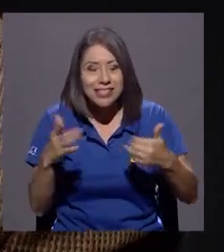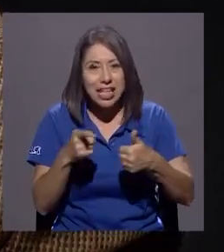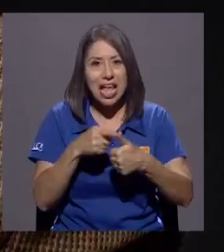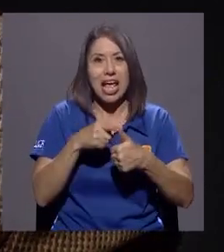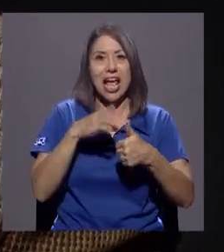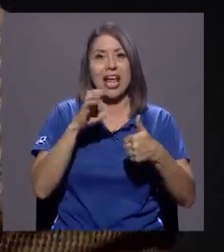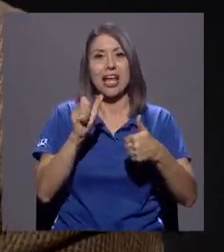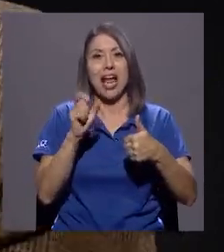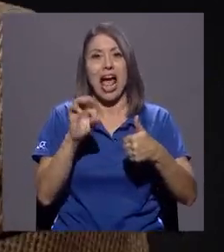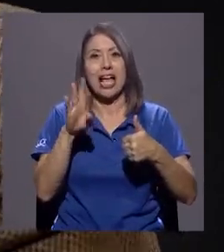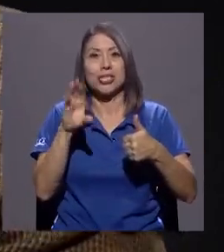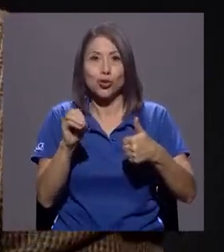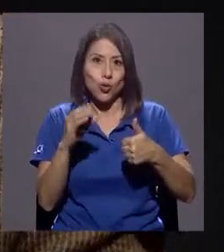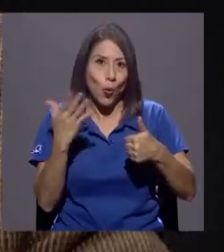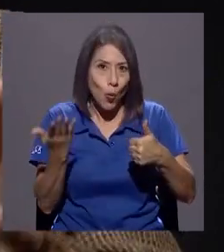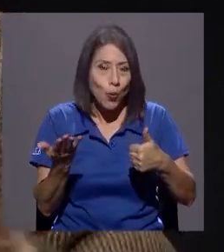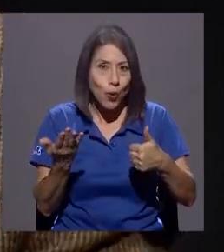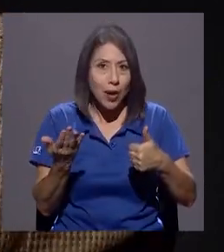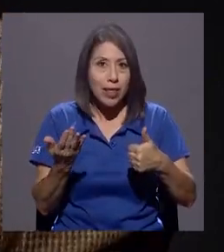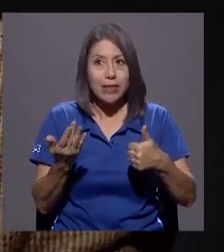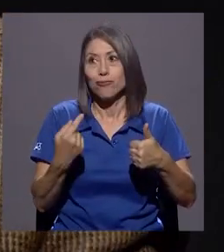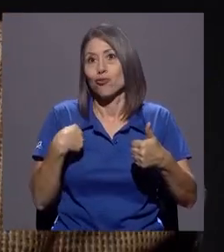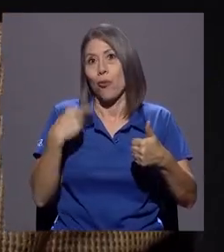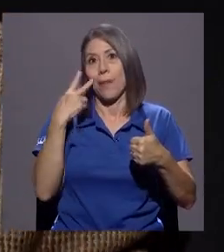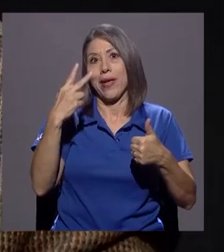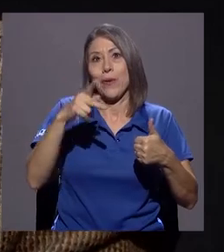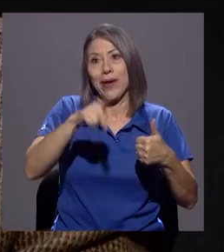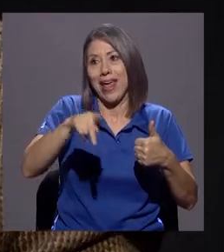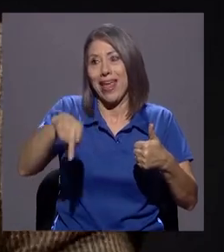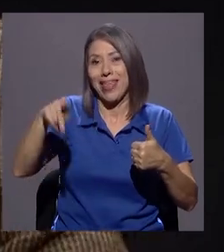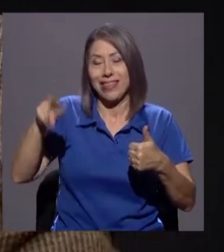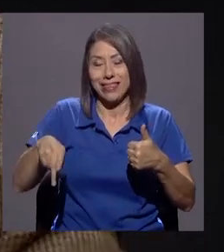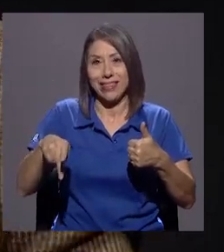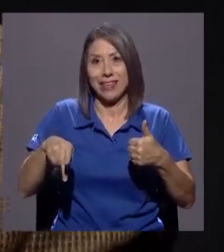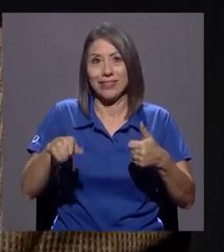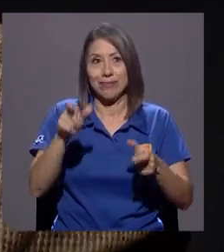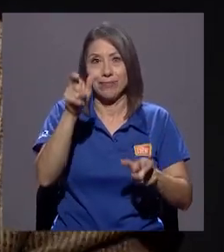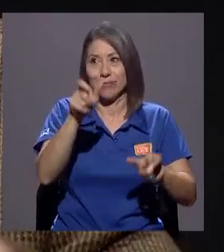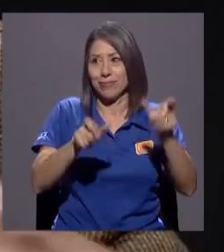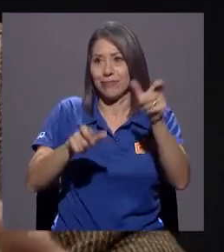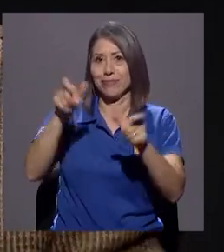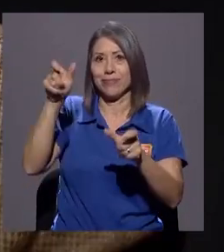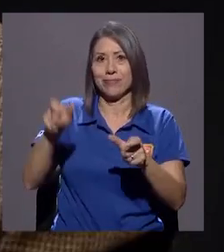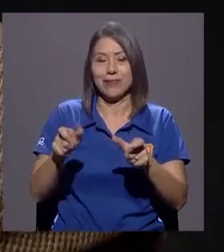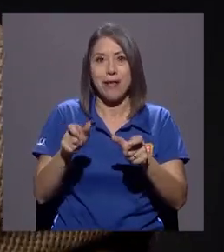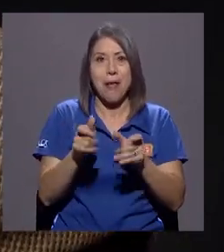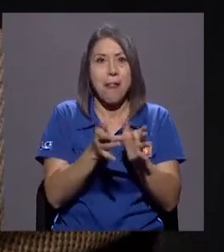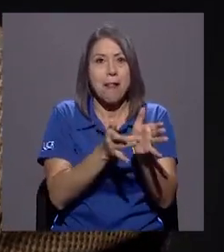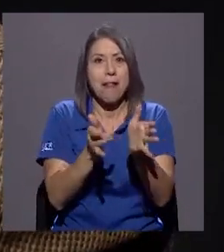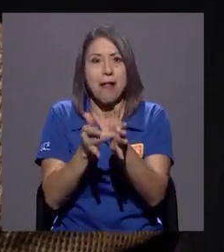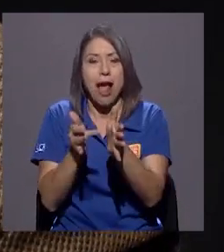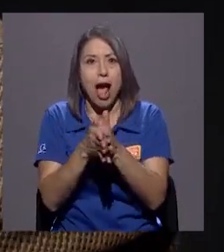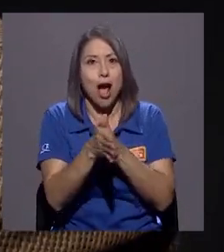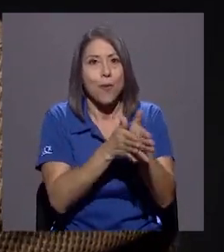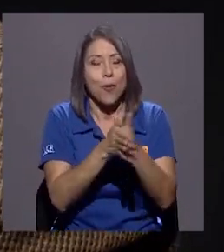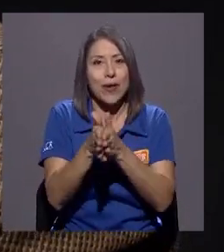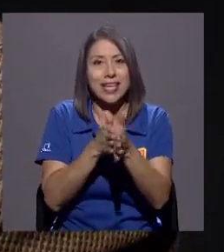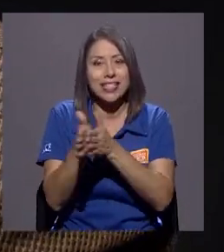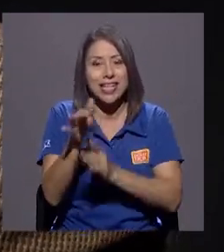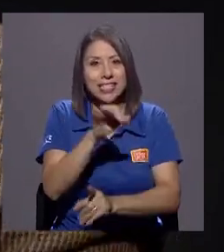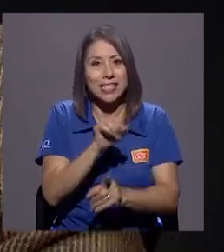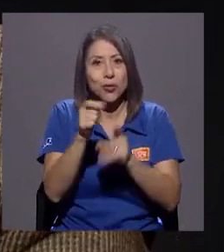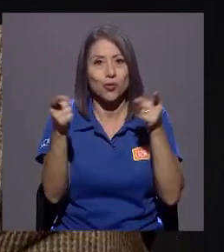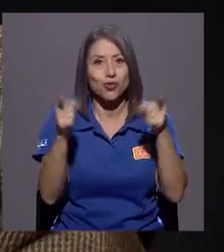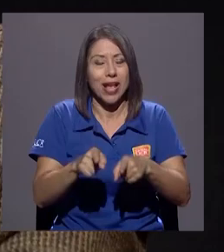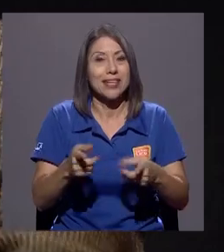lado pues es yo veo veo gentes que aparecen en la palestra que aprovechan estas circunstancias y si